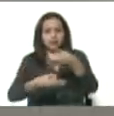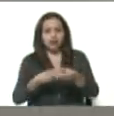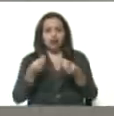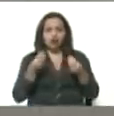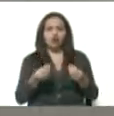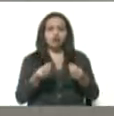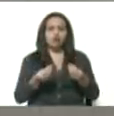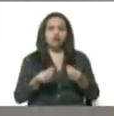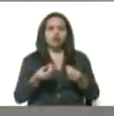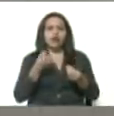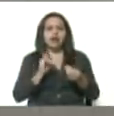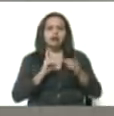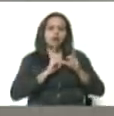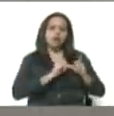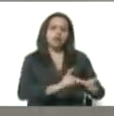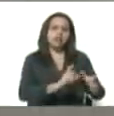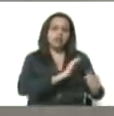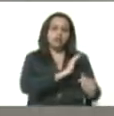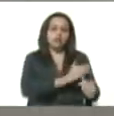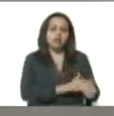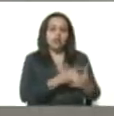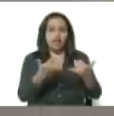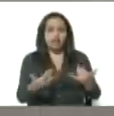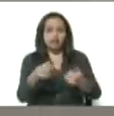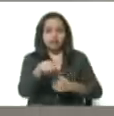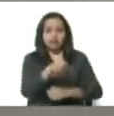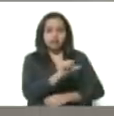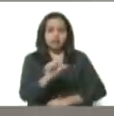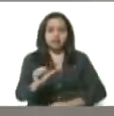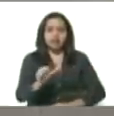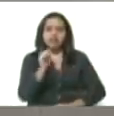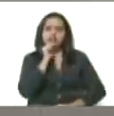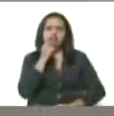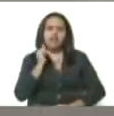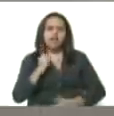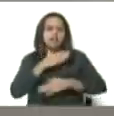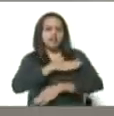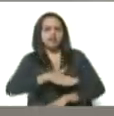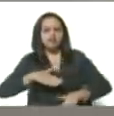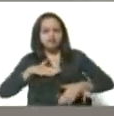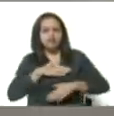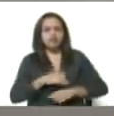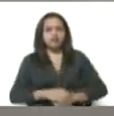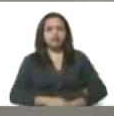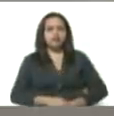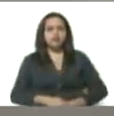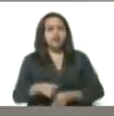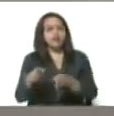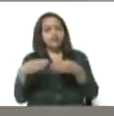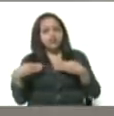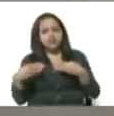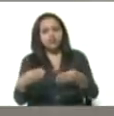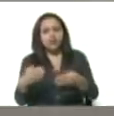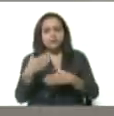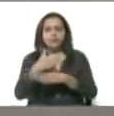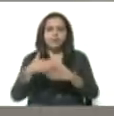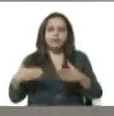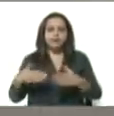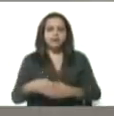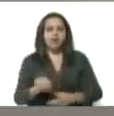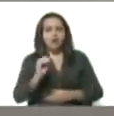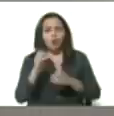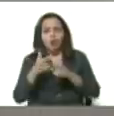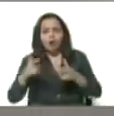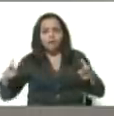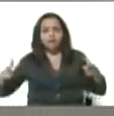de quienes estamos en cuarentena radical en esta semana y quienes están disfrutando de una flexibilización parcial o